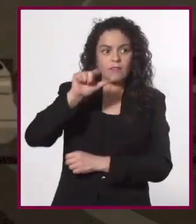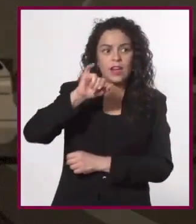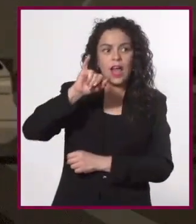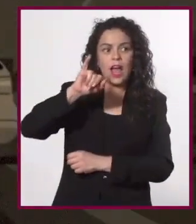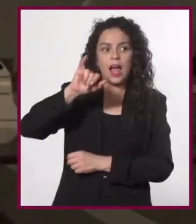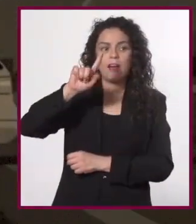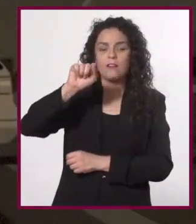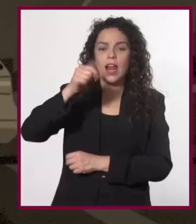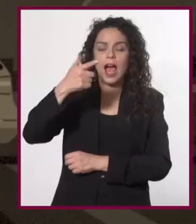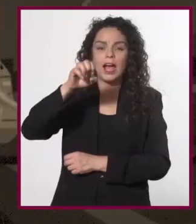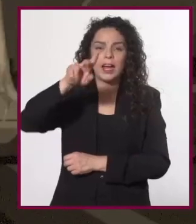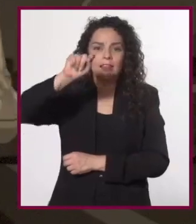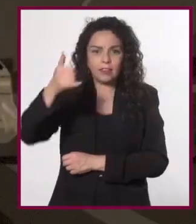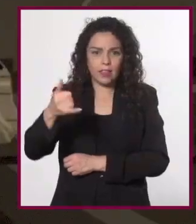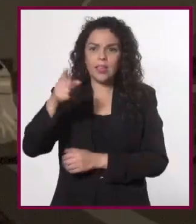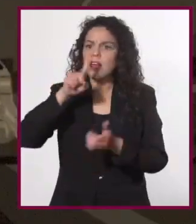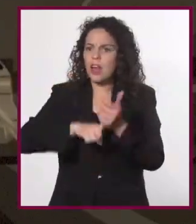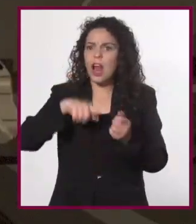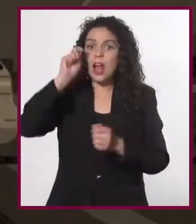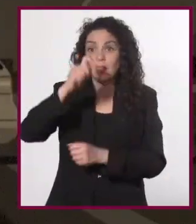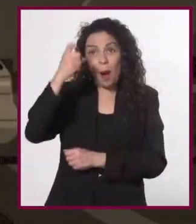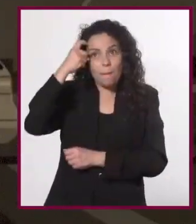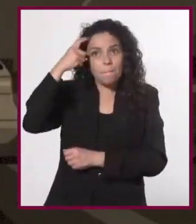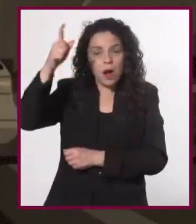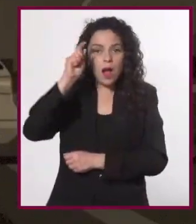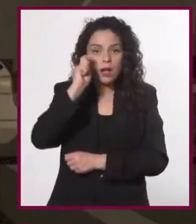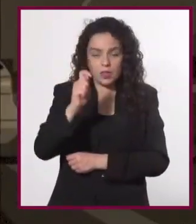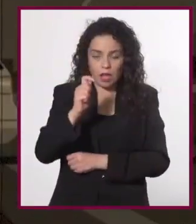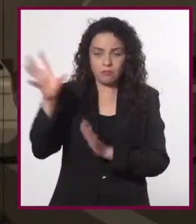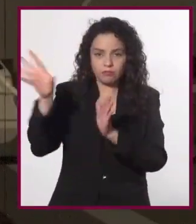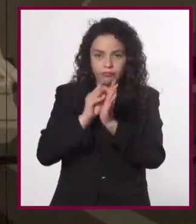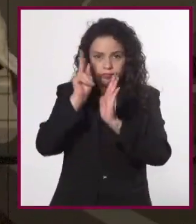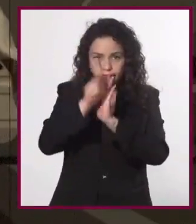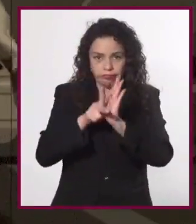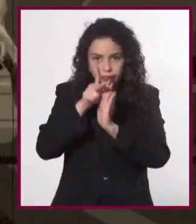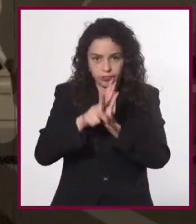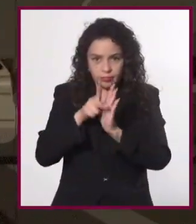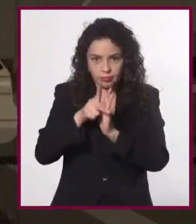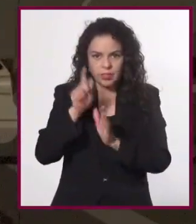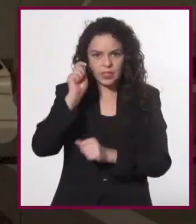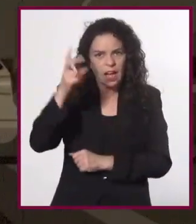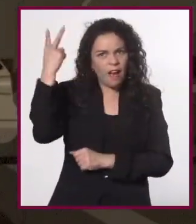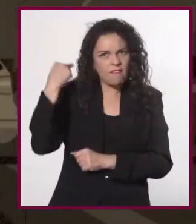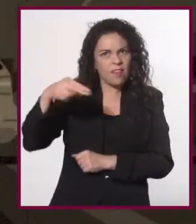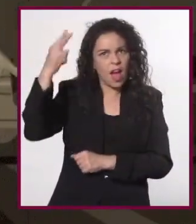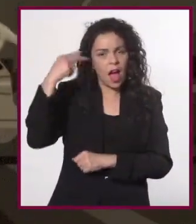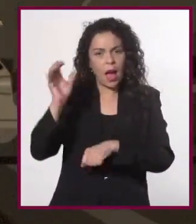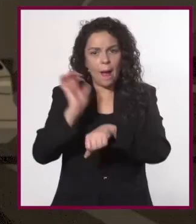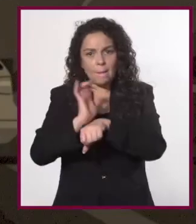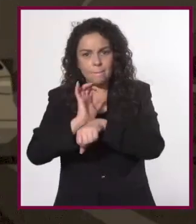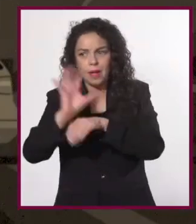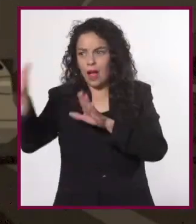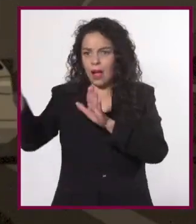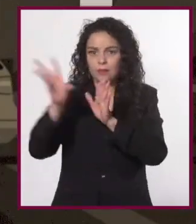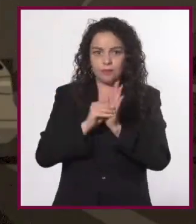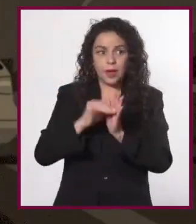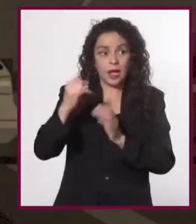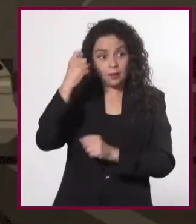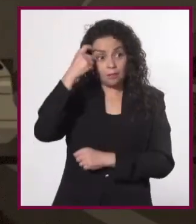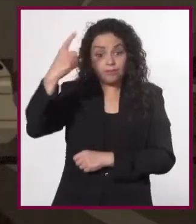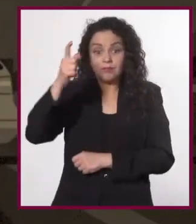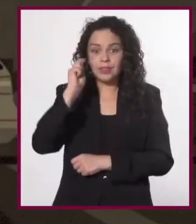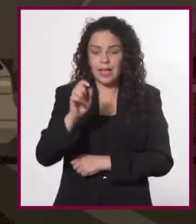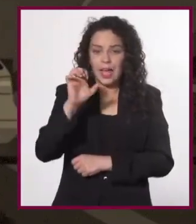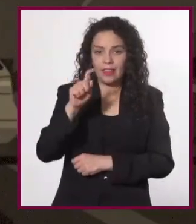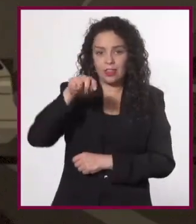Flaherty es considerado el padre del documental, el director más influyente en películas de viajes y el creador del cine